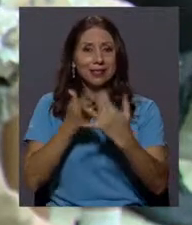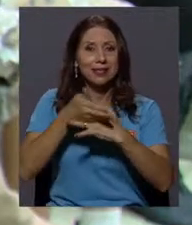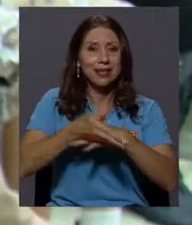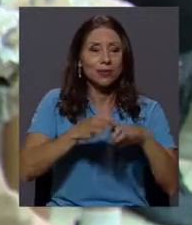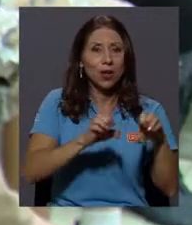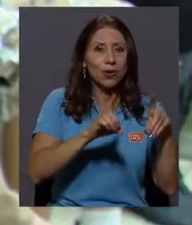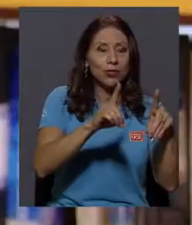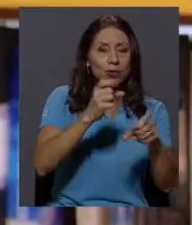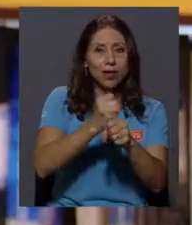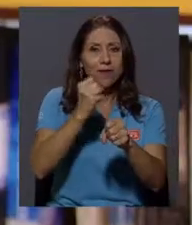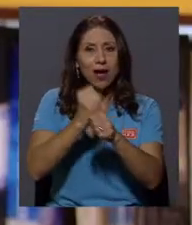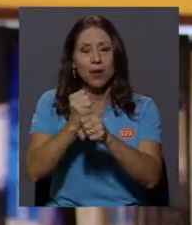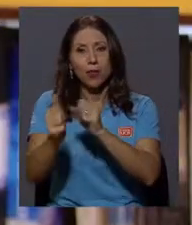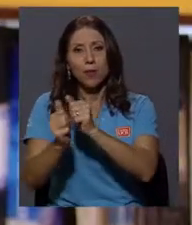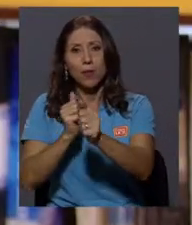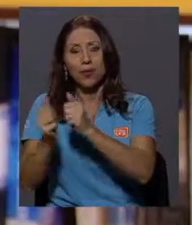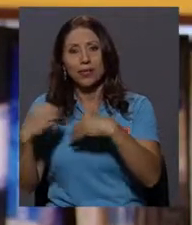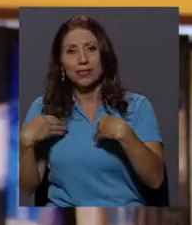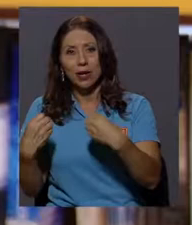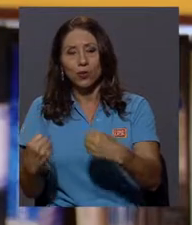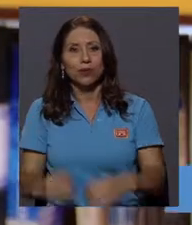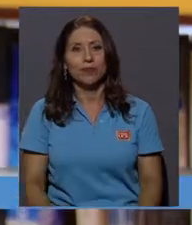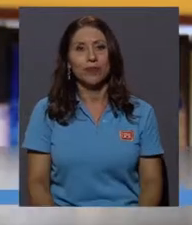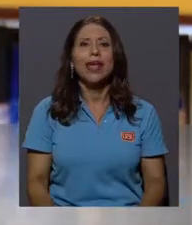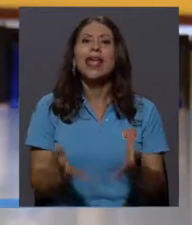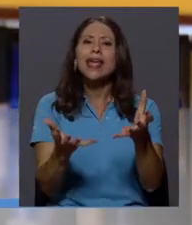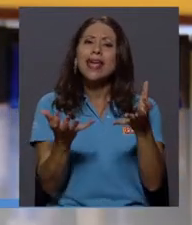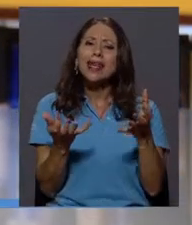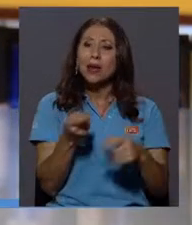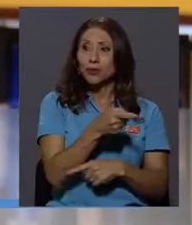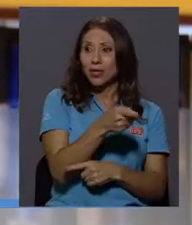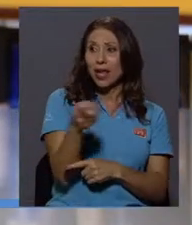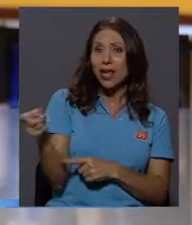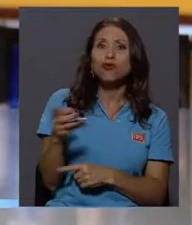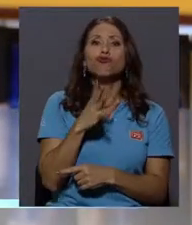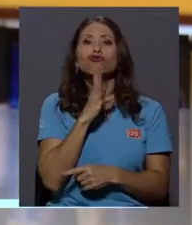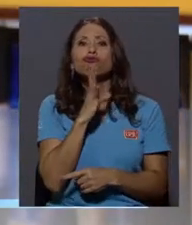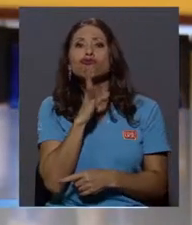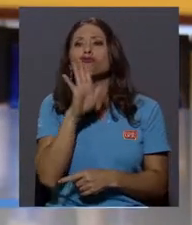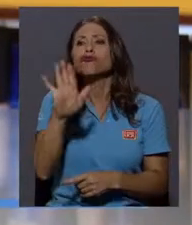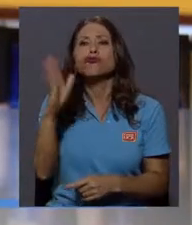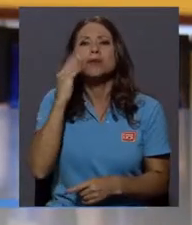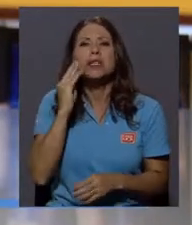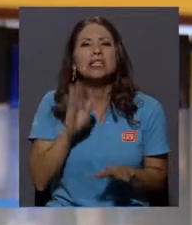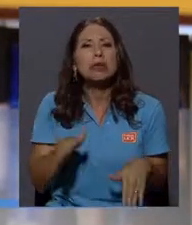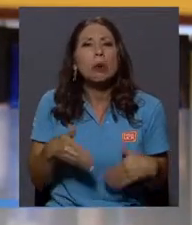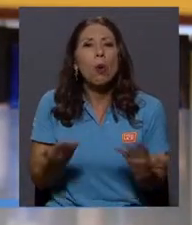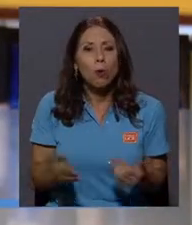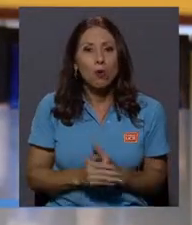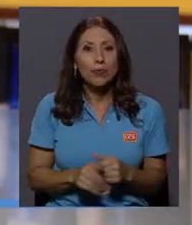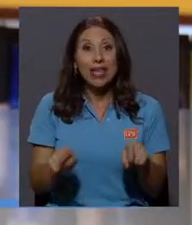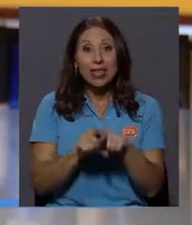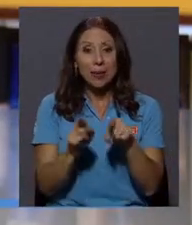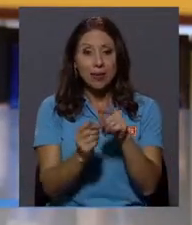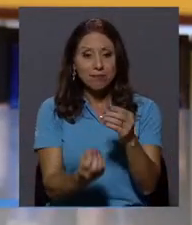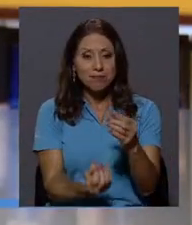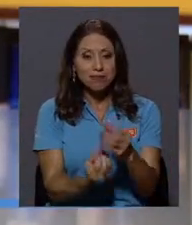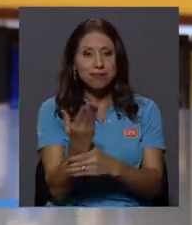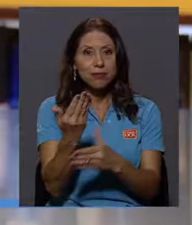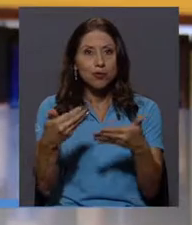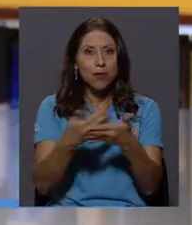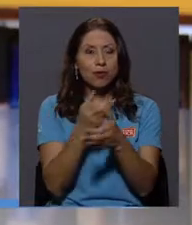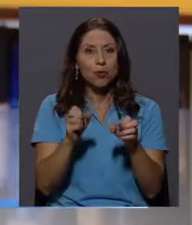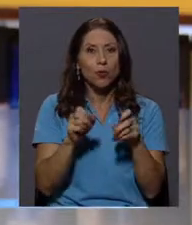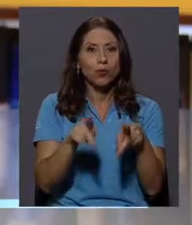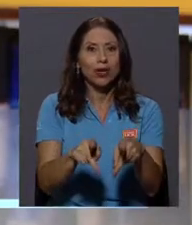y salud. Queríamos que ellos nos compartan cómo ha sido su experiencia y la forma real de creación de nuevas oportunidades a través